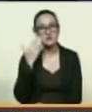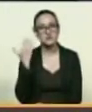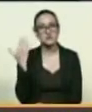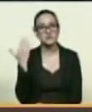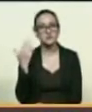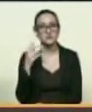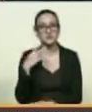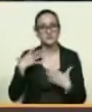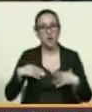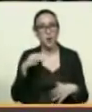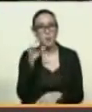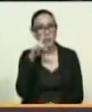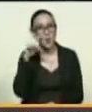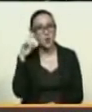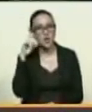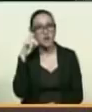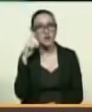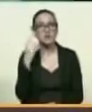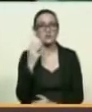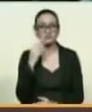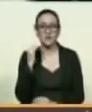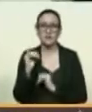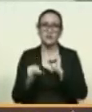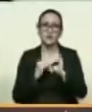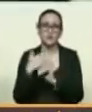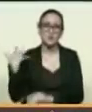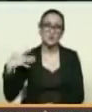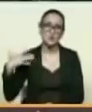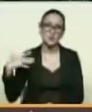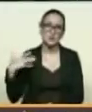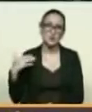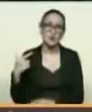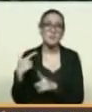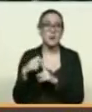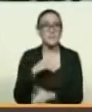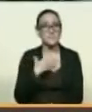bastante experiencia internacional, y lo vemos con el presidente Danilo Medina